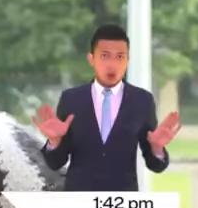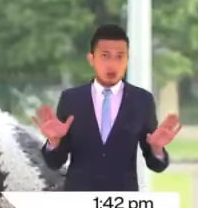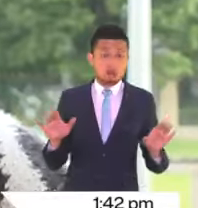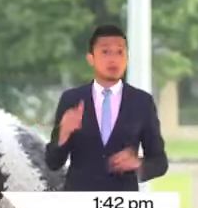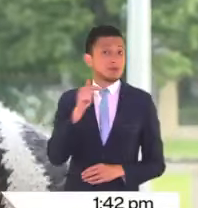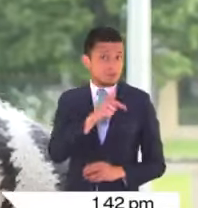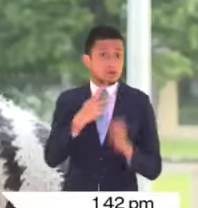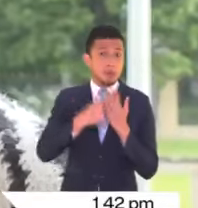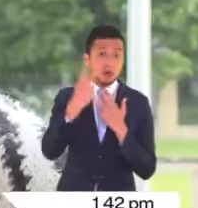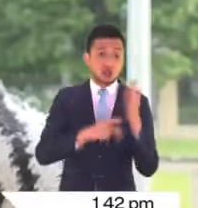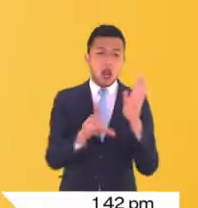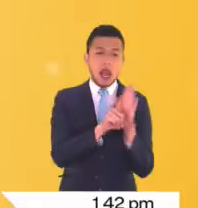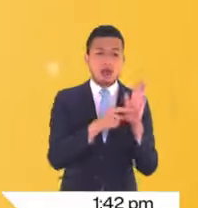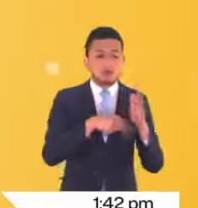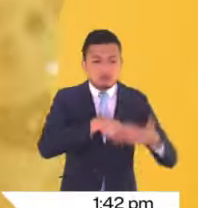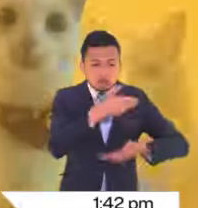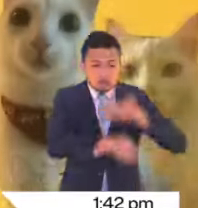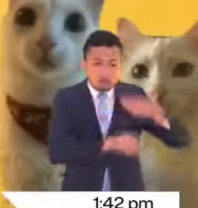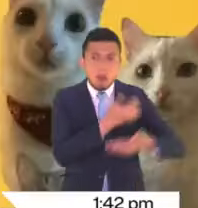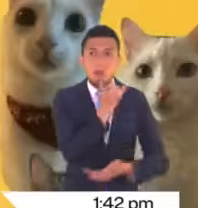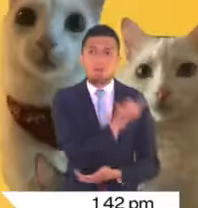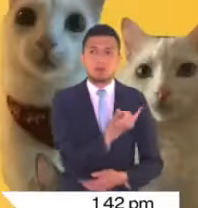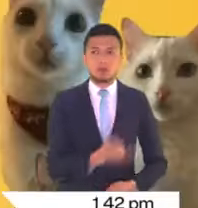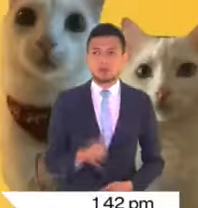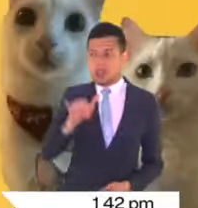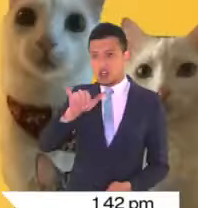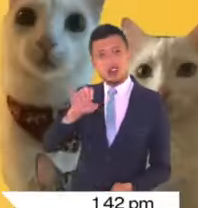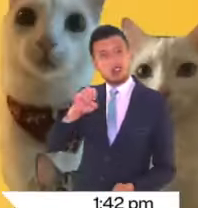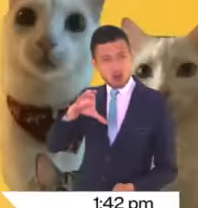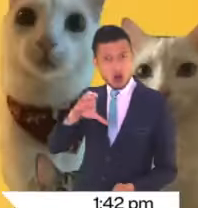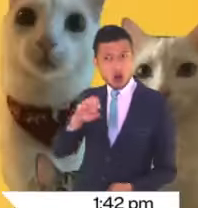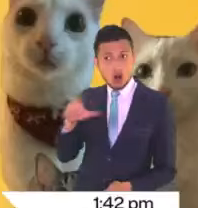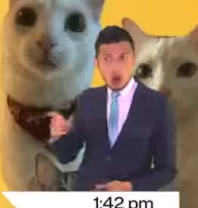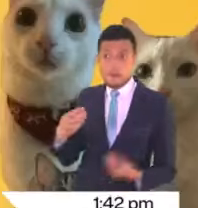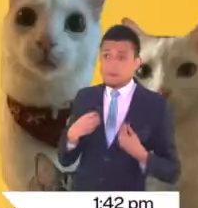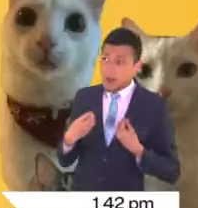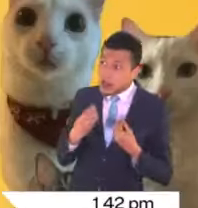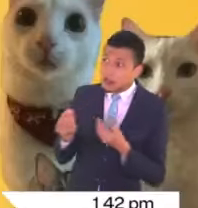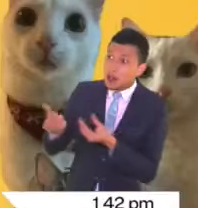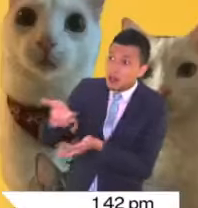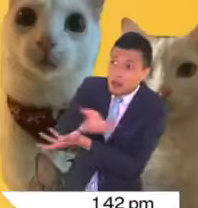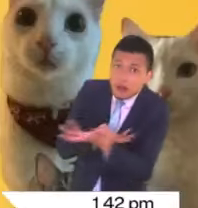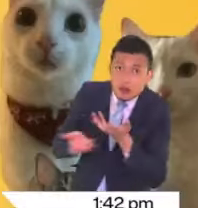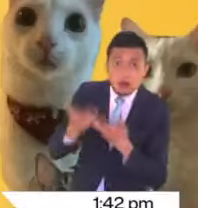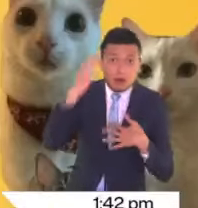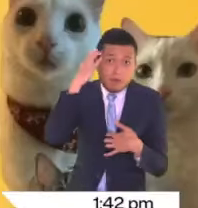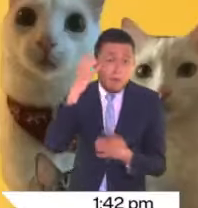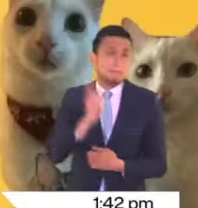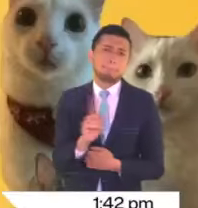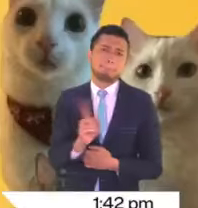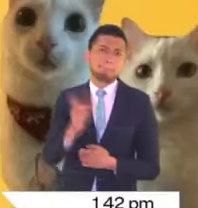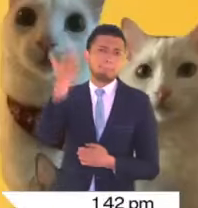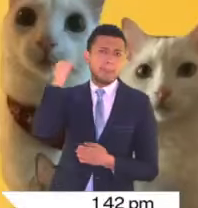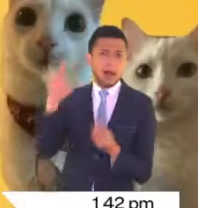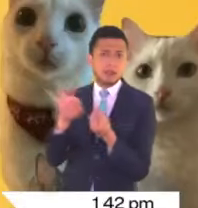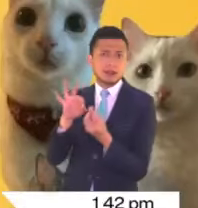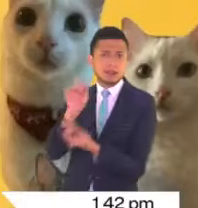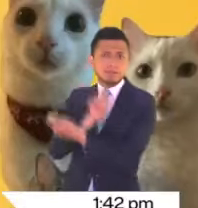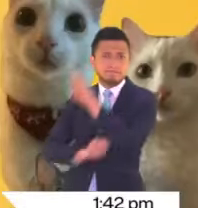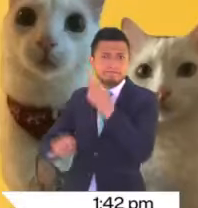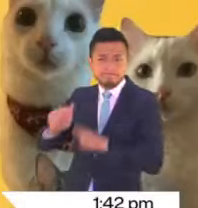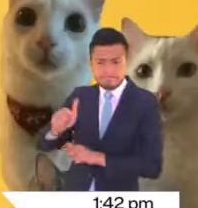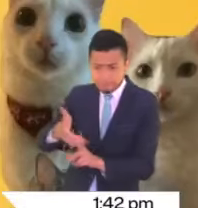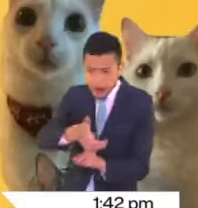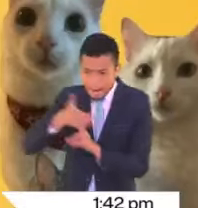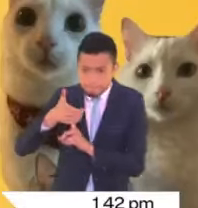un proyecto de ley en ese sentido. Yoko nunca ha vivido con sus congéneres porque siendo muy pequeño cayó en manos de narcotraficantes y luego